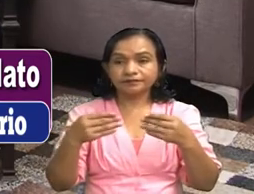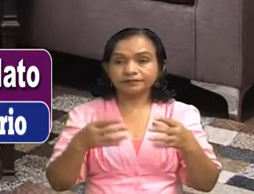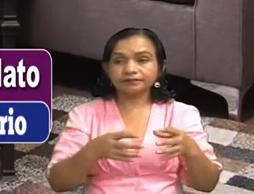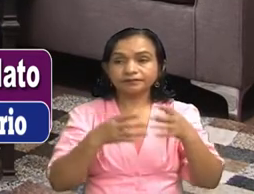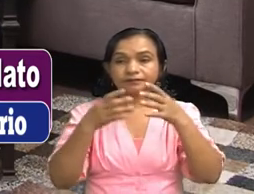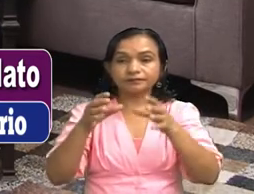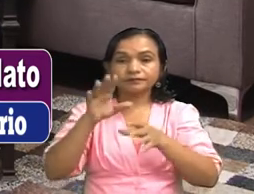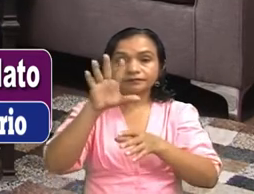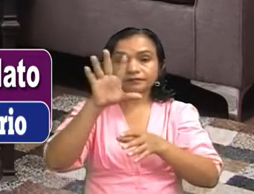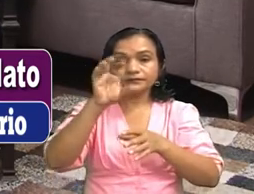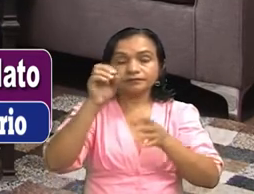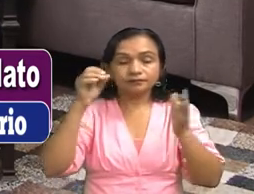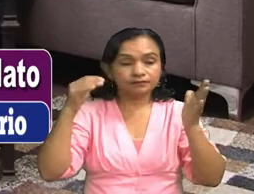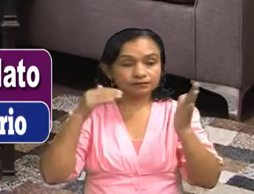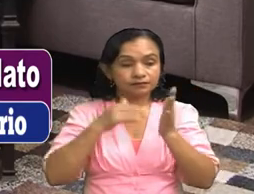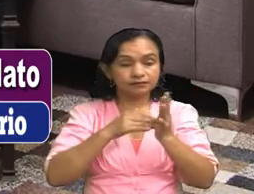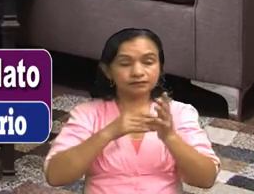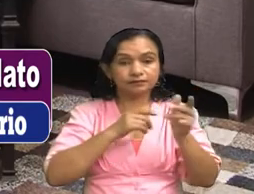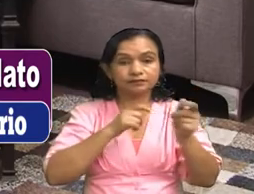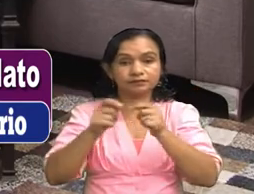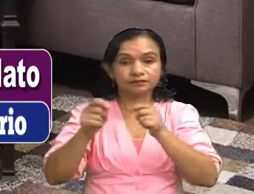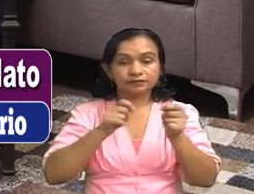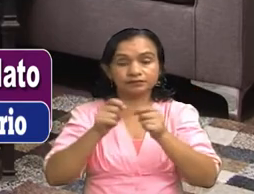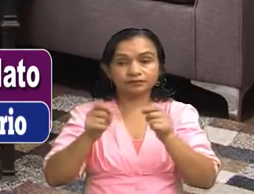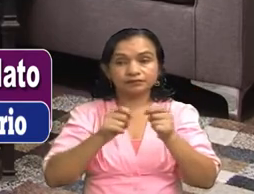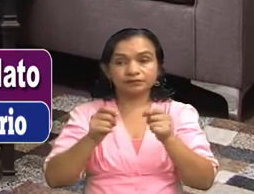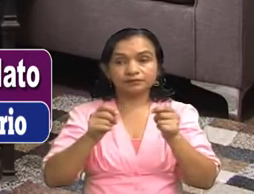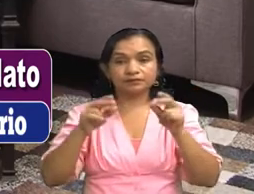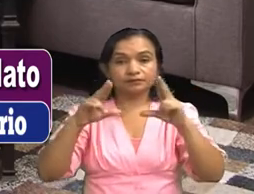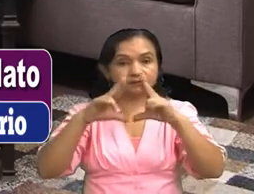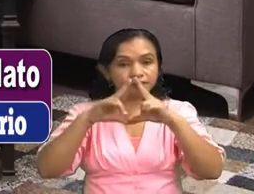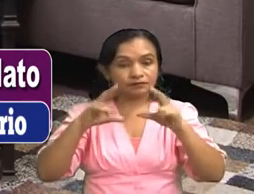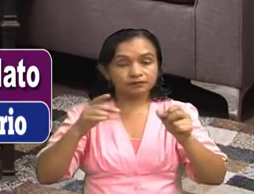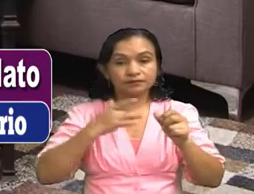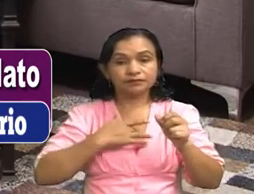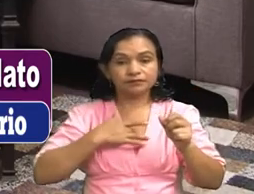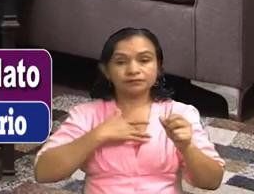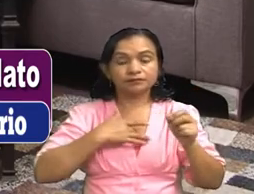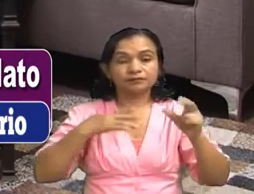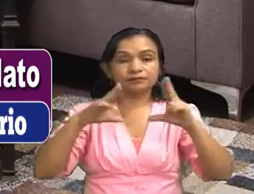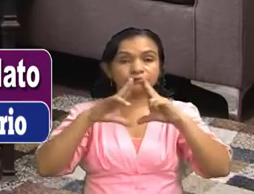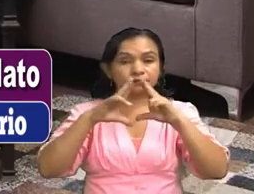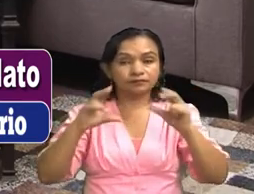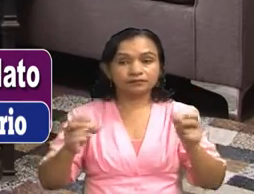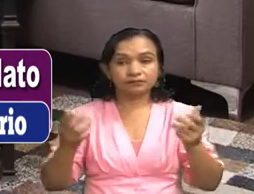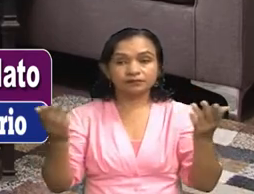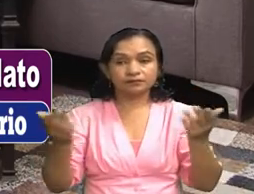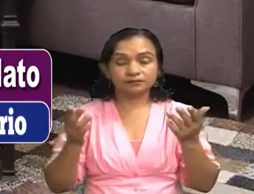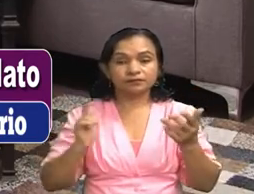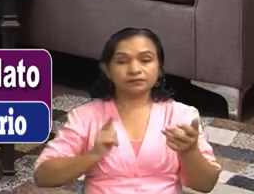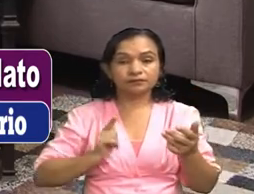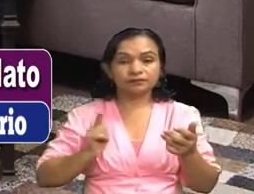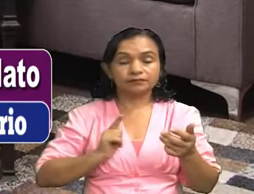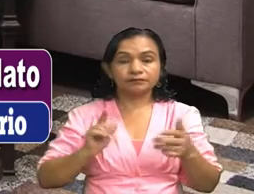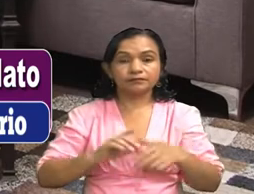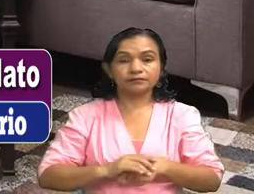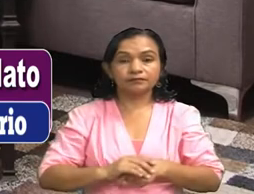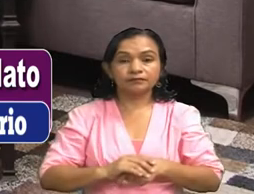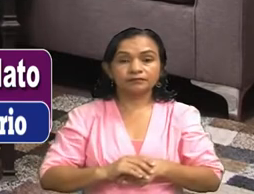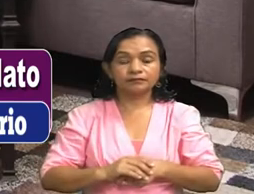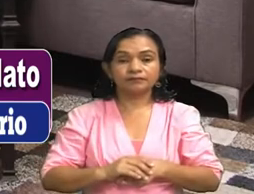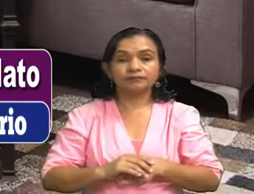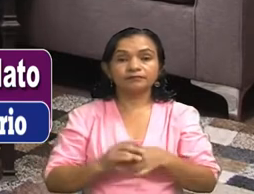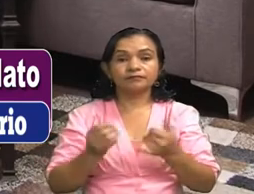vale $50,000. Ir a exponerlo, porque el país es una necesidad, que hay que tenerlo certificado y mantener